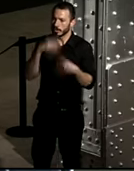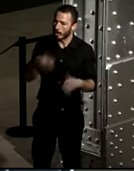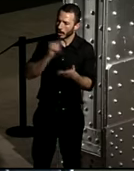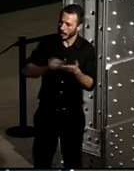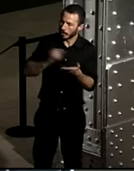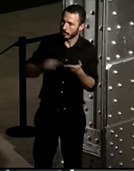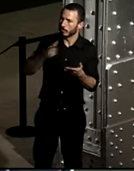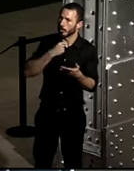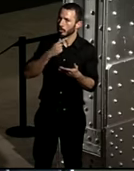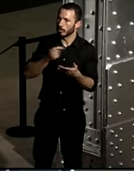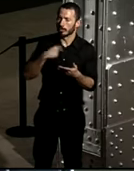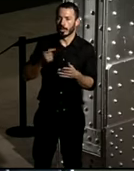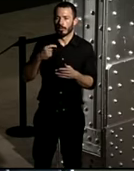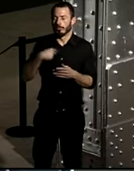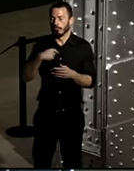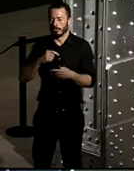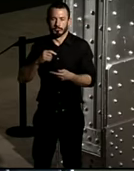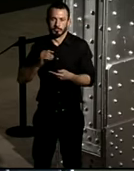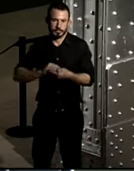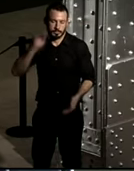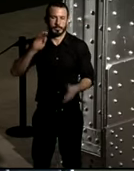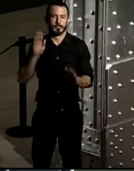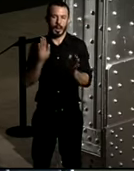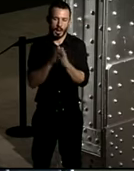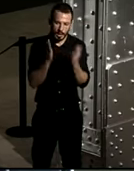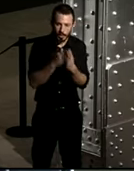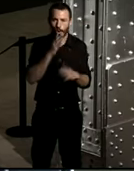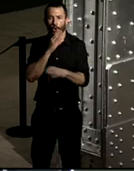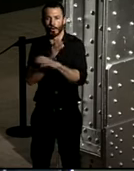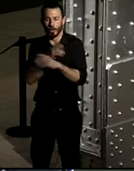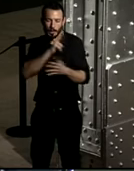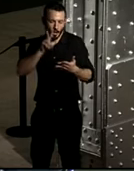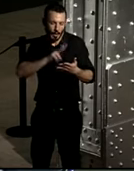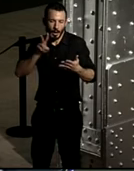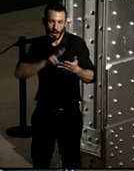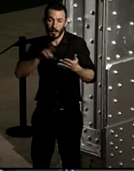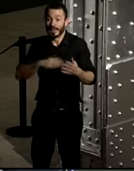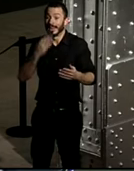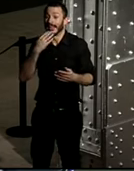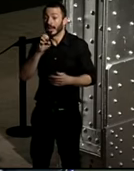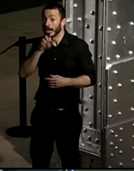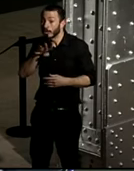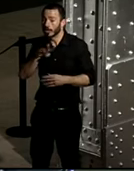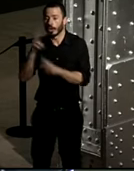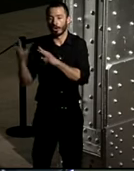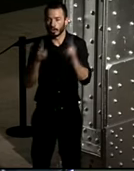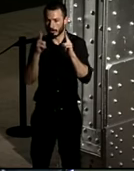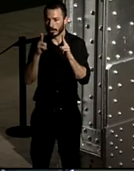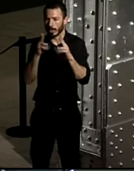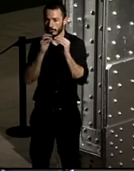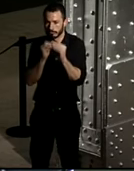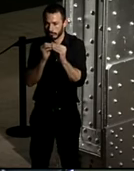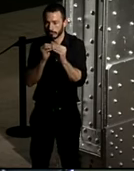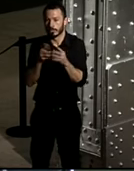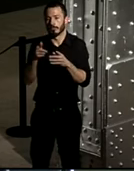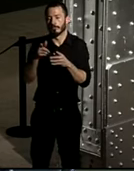lector de todo, de libro, de cómic, de todo. Y a los 14 hice un cortometraje, una cosa de una sociedad fotográfica que se